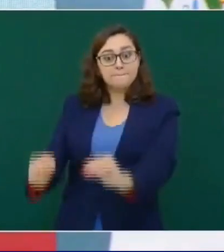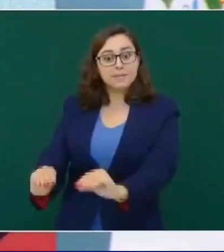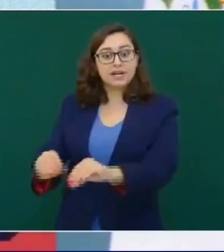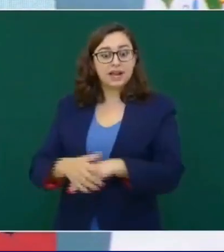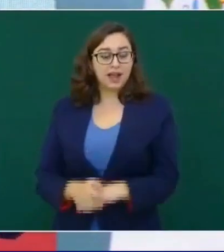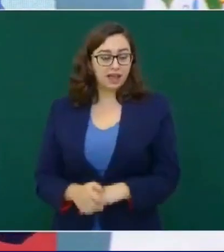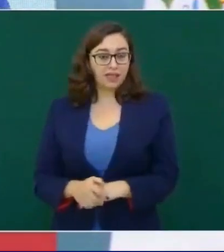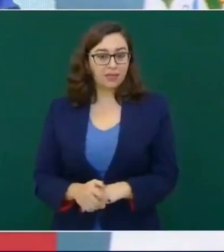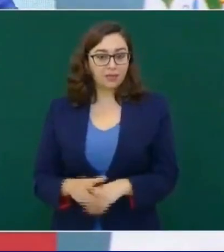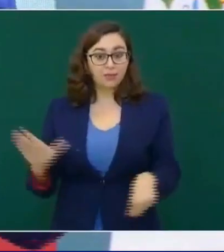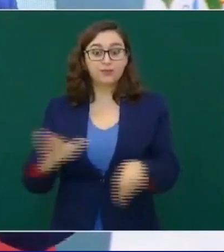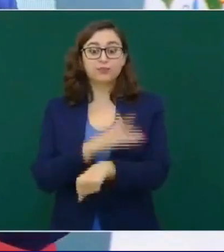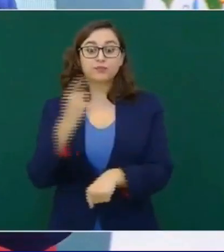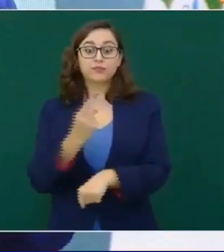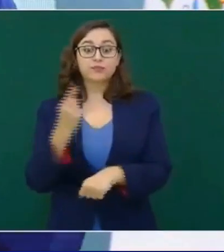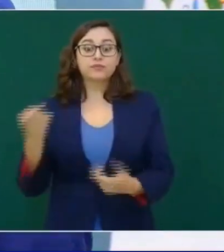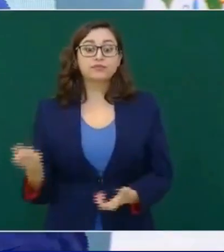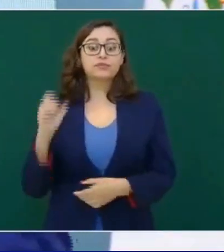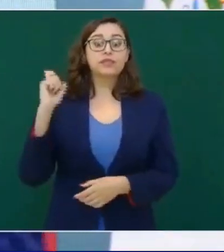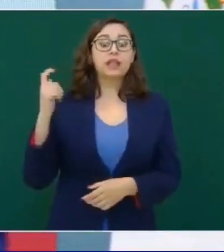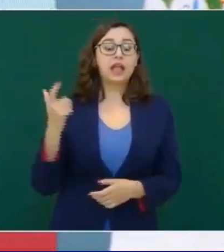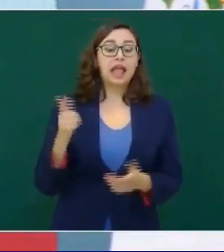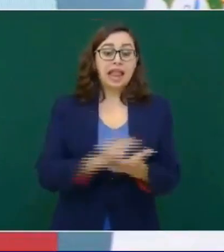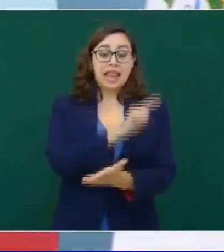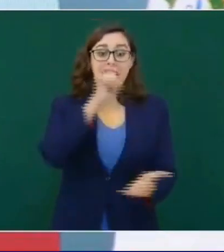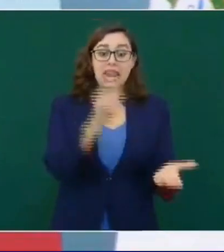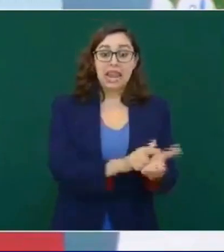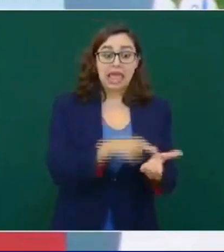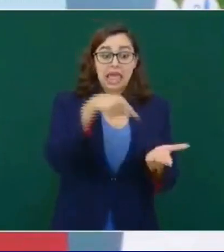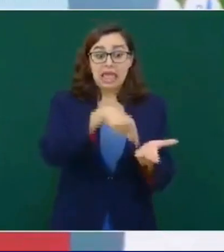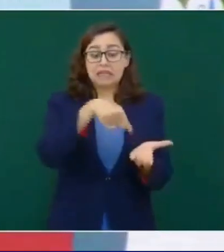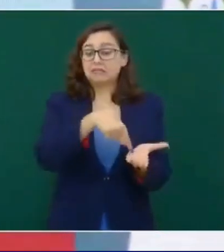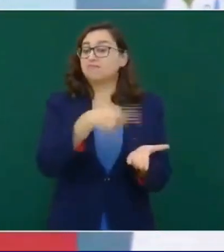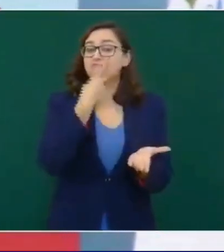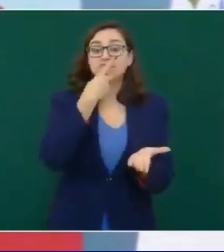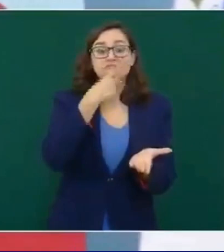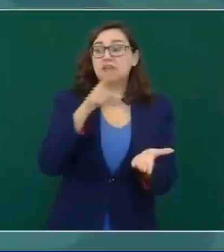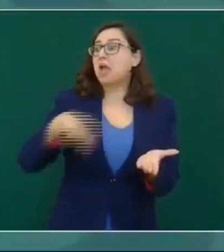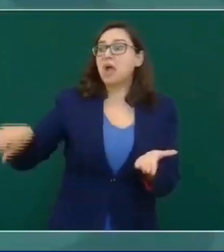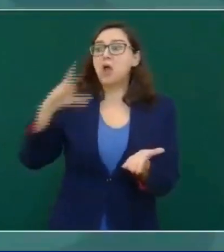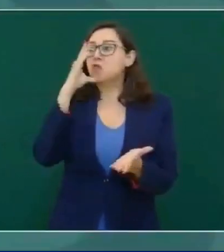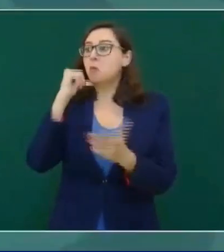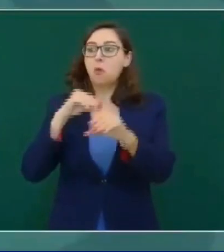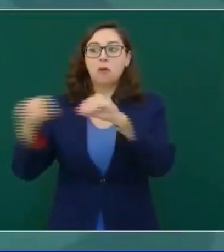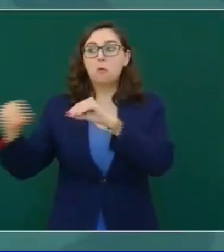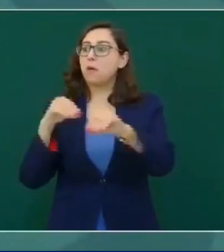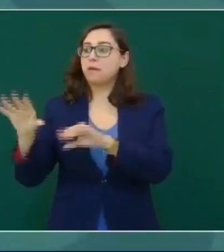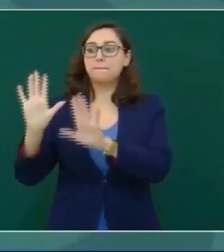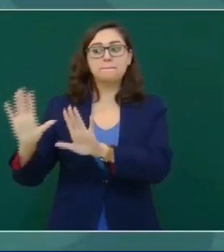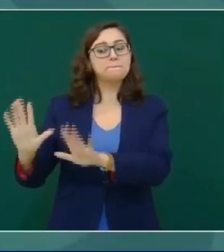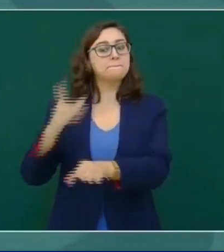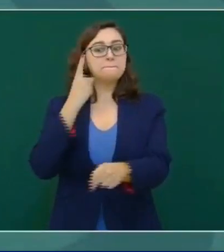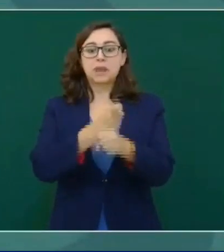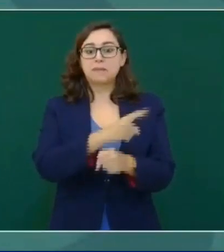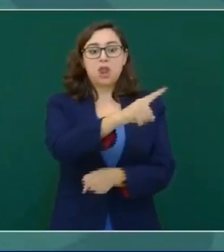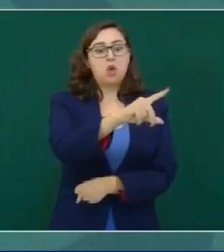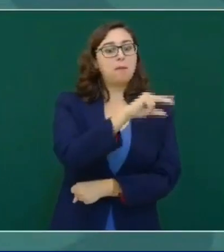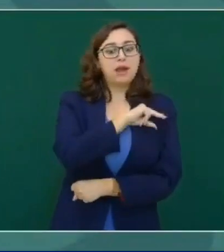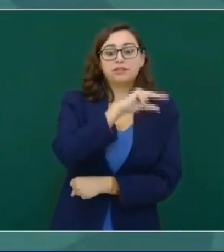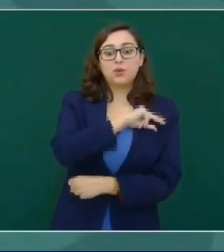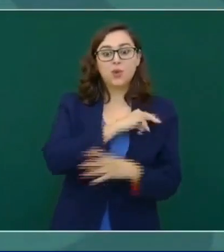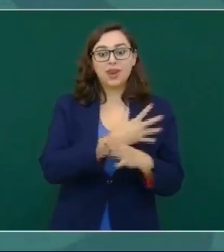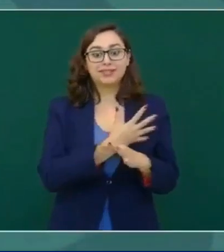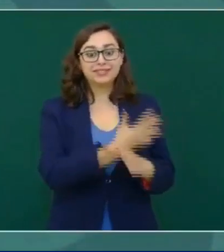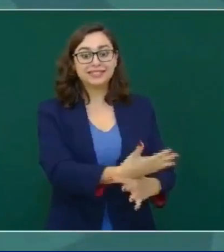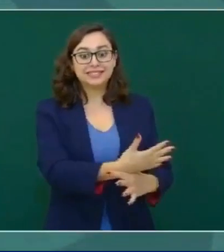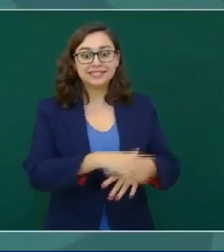porque de acuerdo a la reforma energética se le tiene que dar preferencia a los particulares.